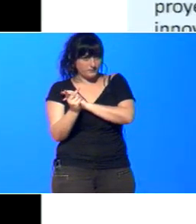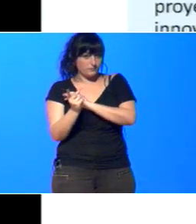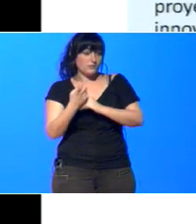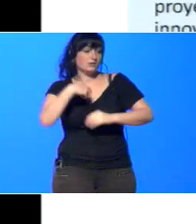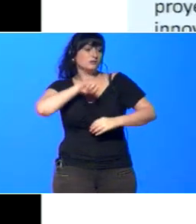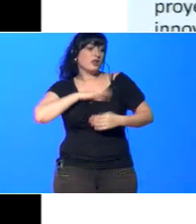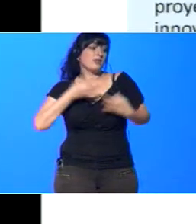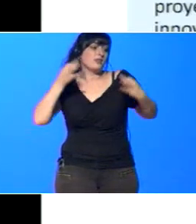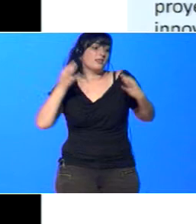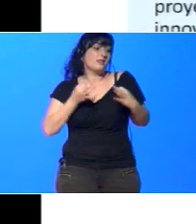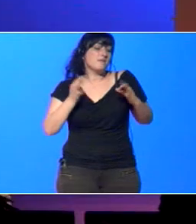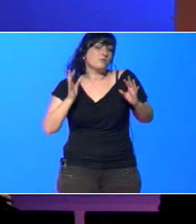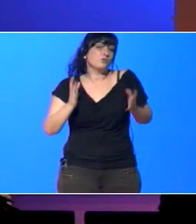que